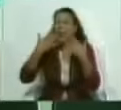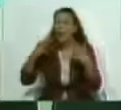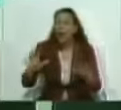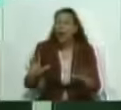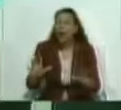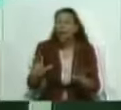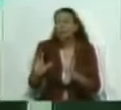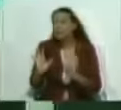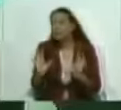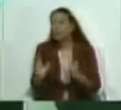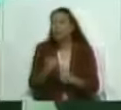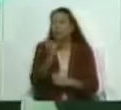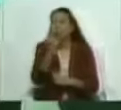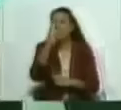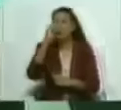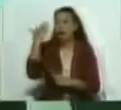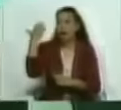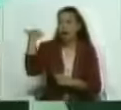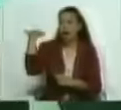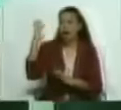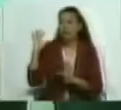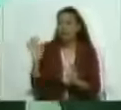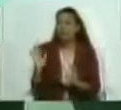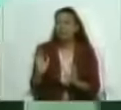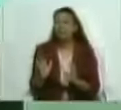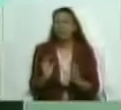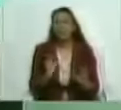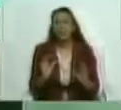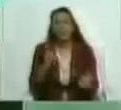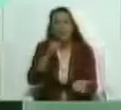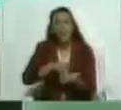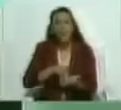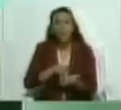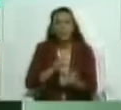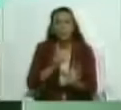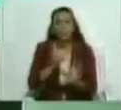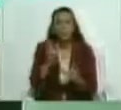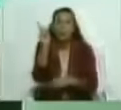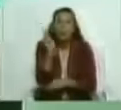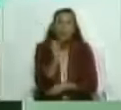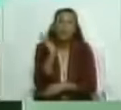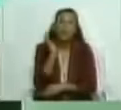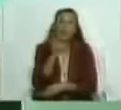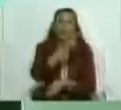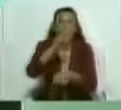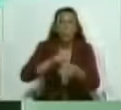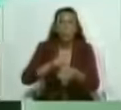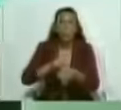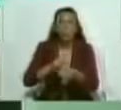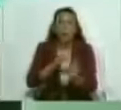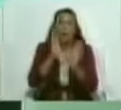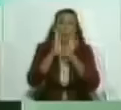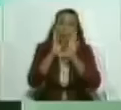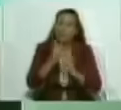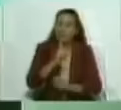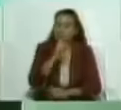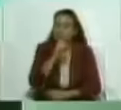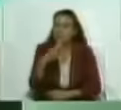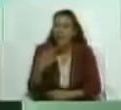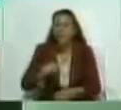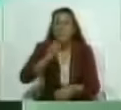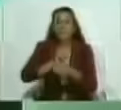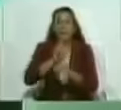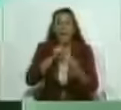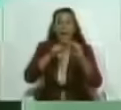hace 11 años llegué como Nobel diputado a la Asamblea Nacional, que les confieso que la primera